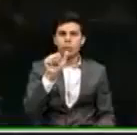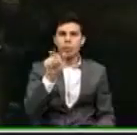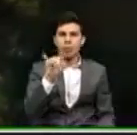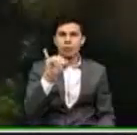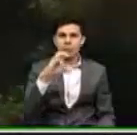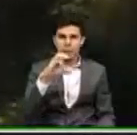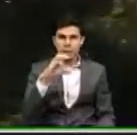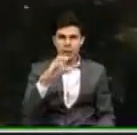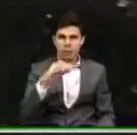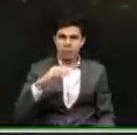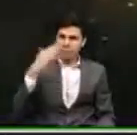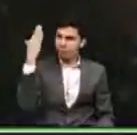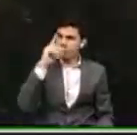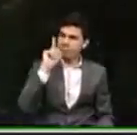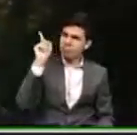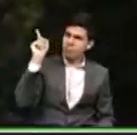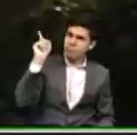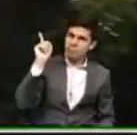World.